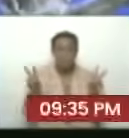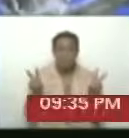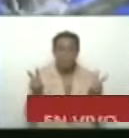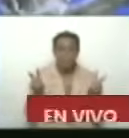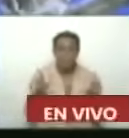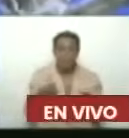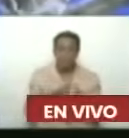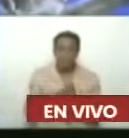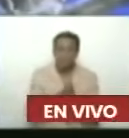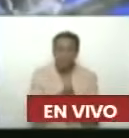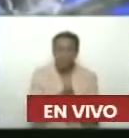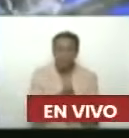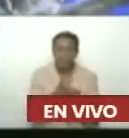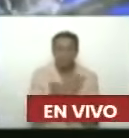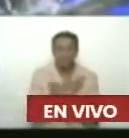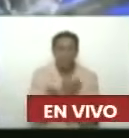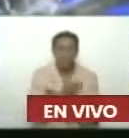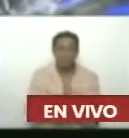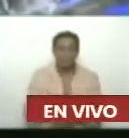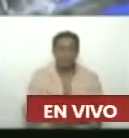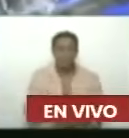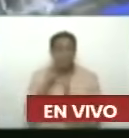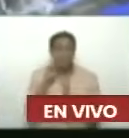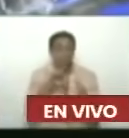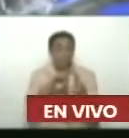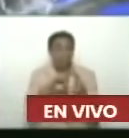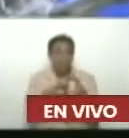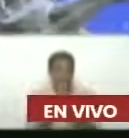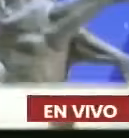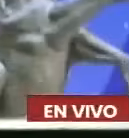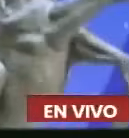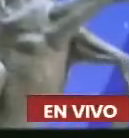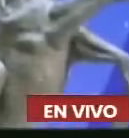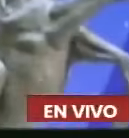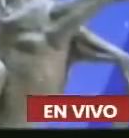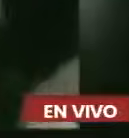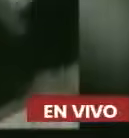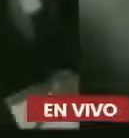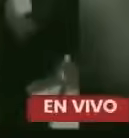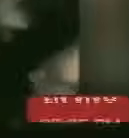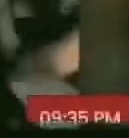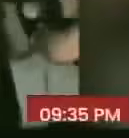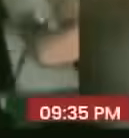de concordia y de amor. Conociendo a, adelante.